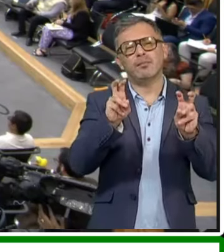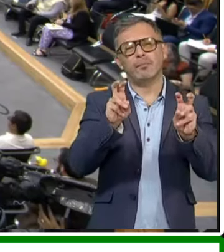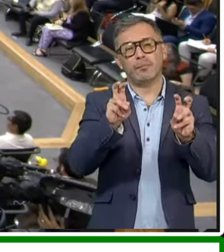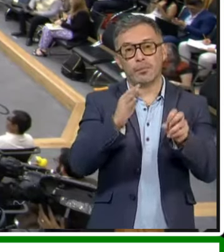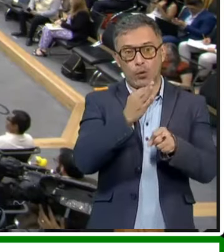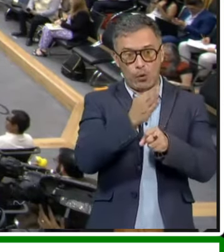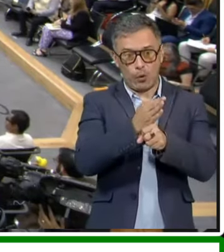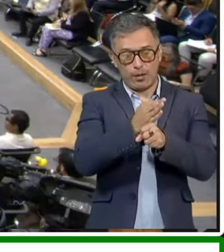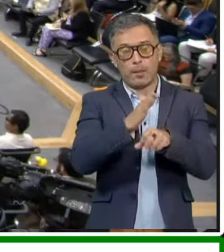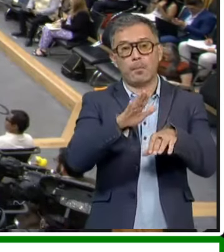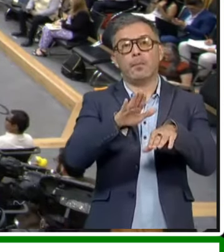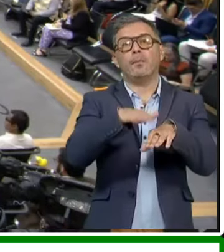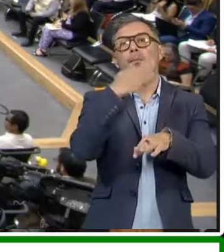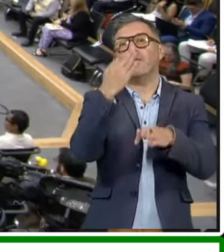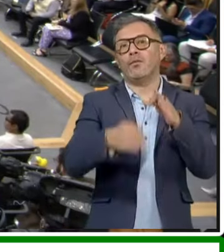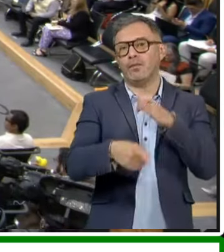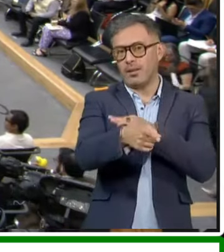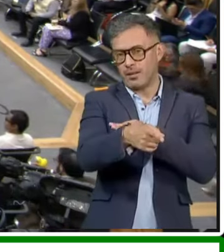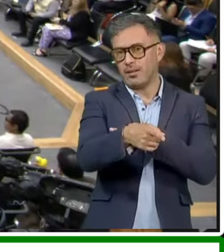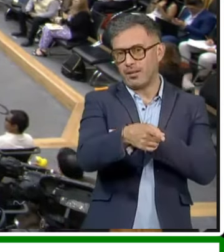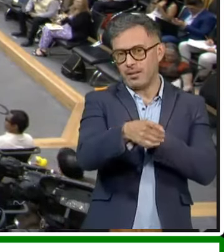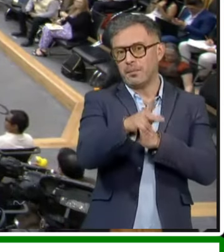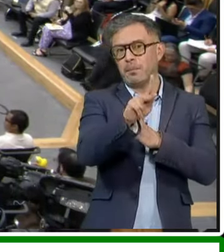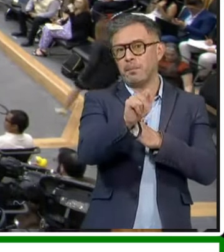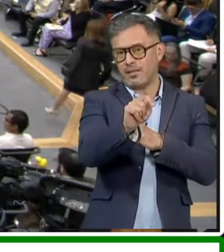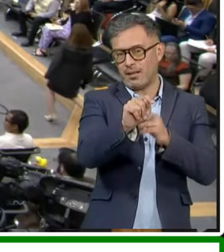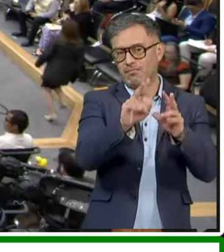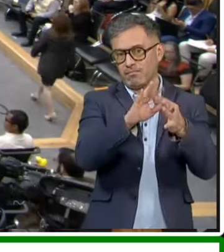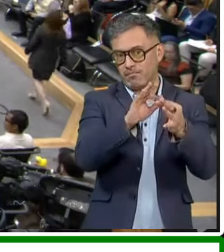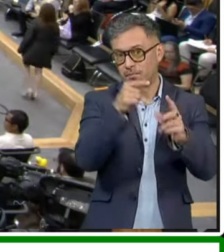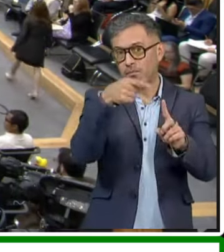ahorita finalmente tratando el Partido del Trabajo.